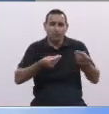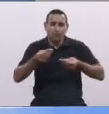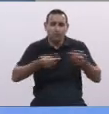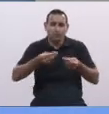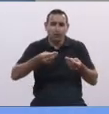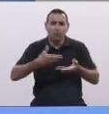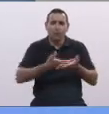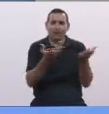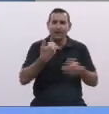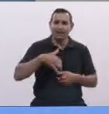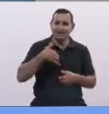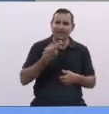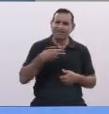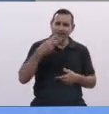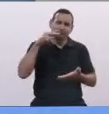en la Argentina?